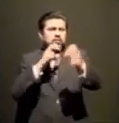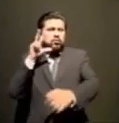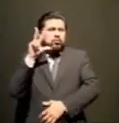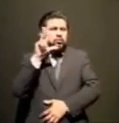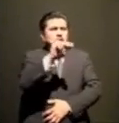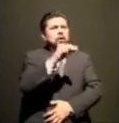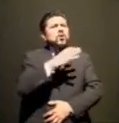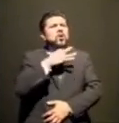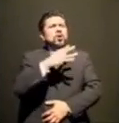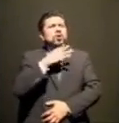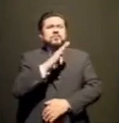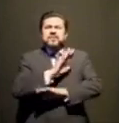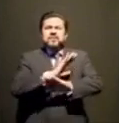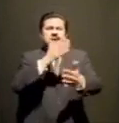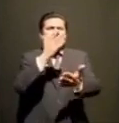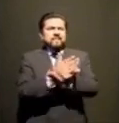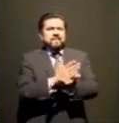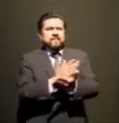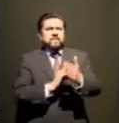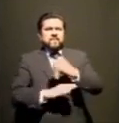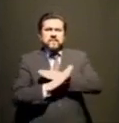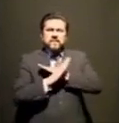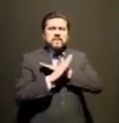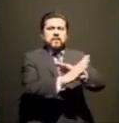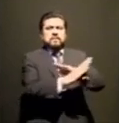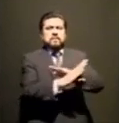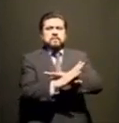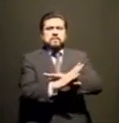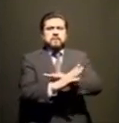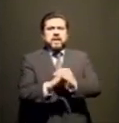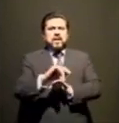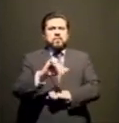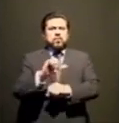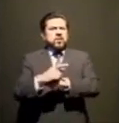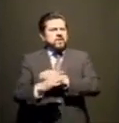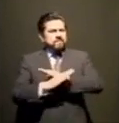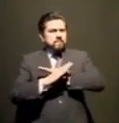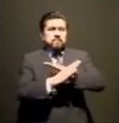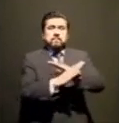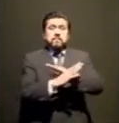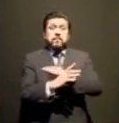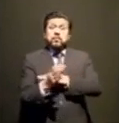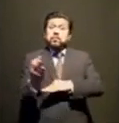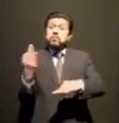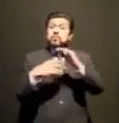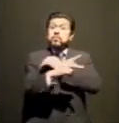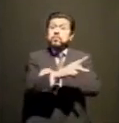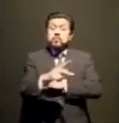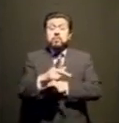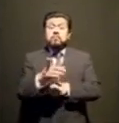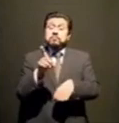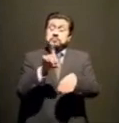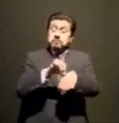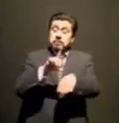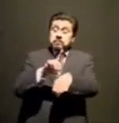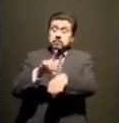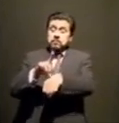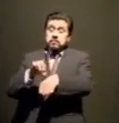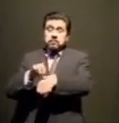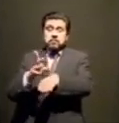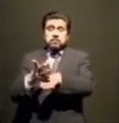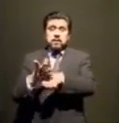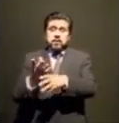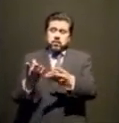la corrupción y a la impunidad. Es importante actuar todos los días con